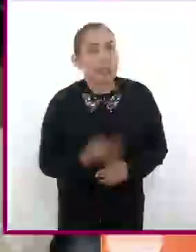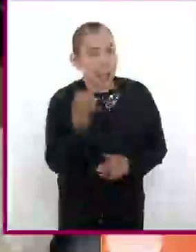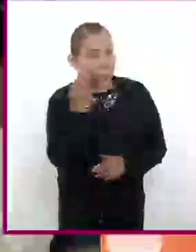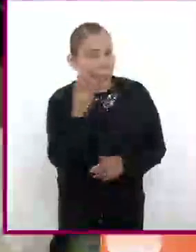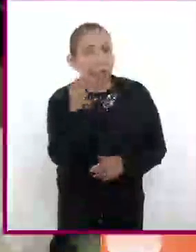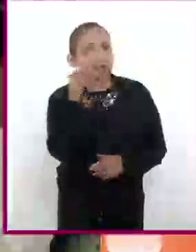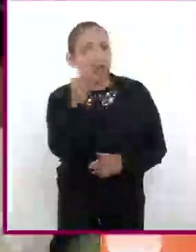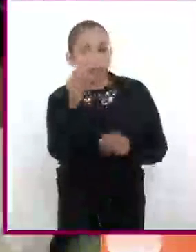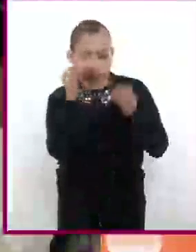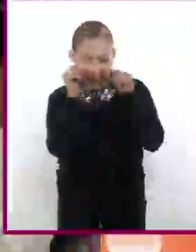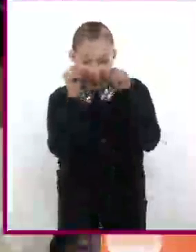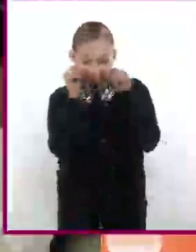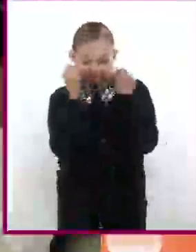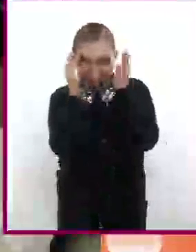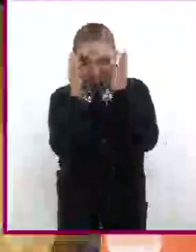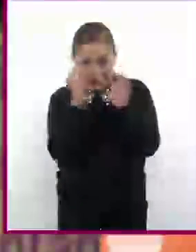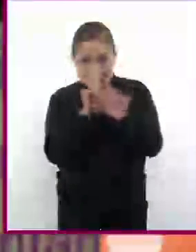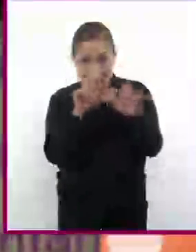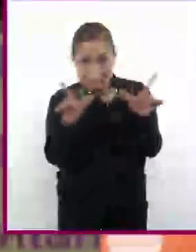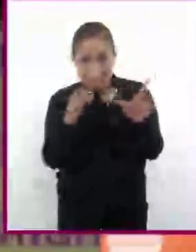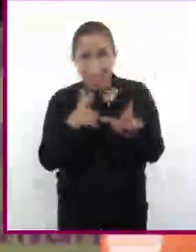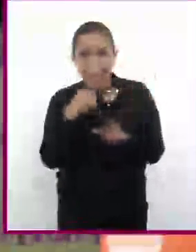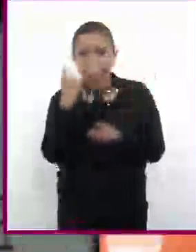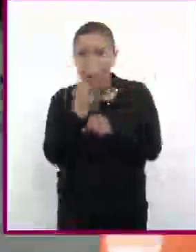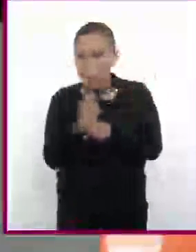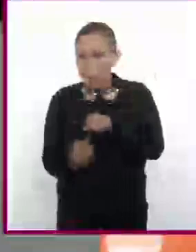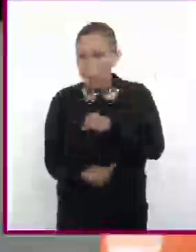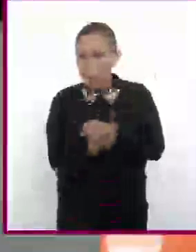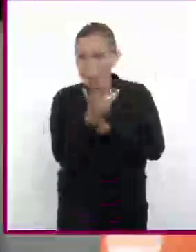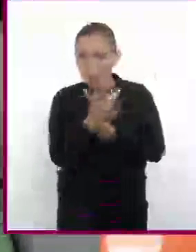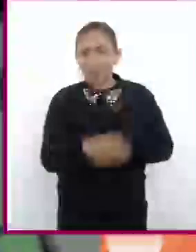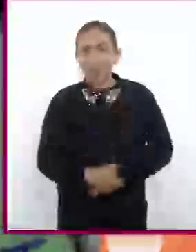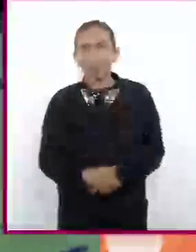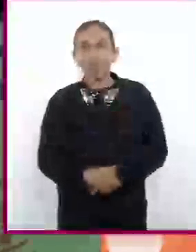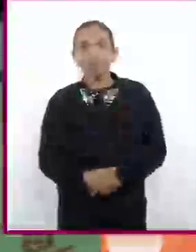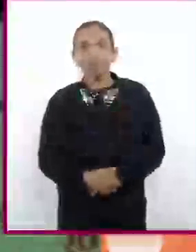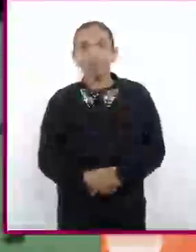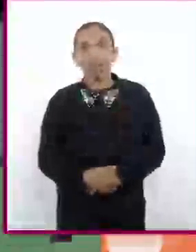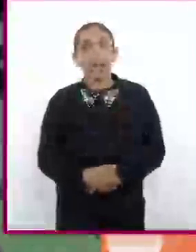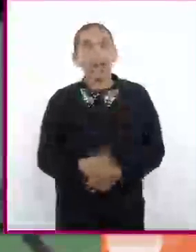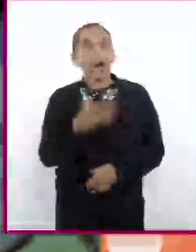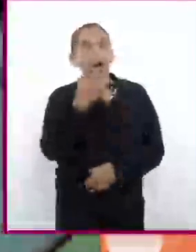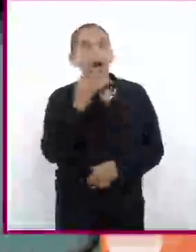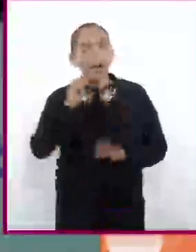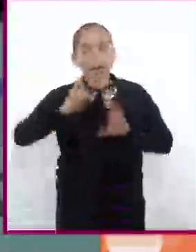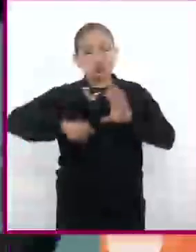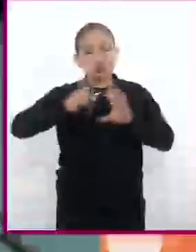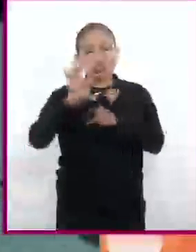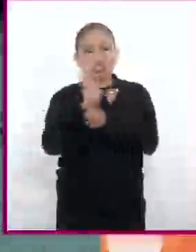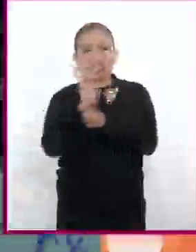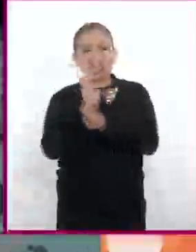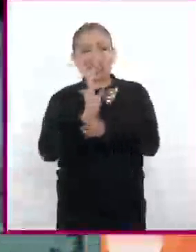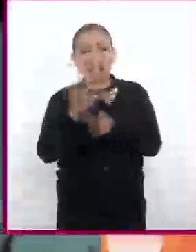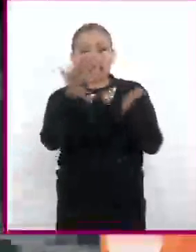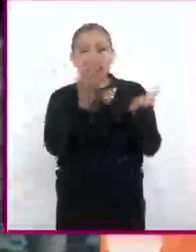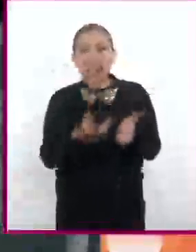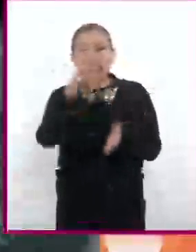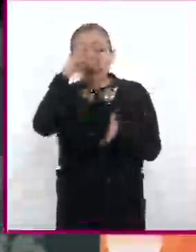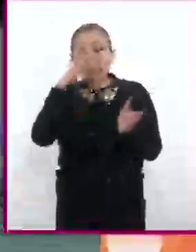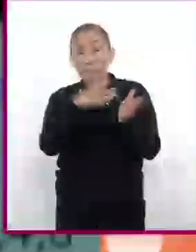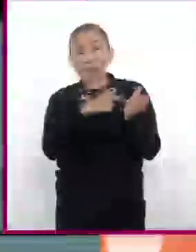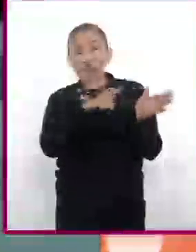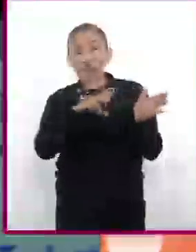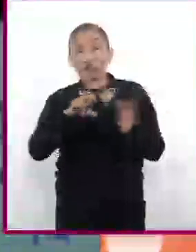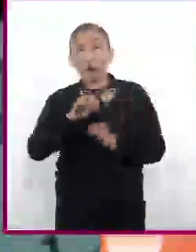ver, concéntrese. Sí. ¿Listo? Sí. Va la primera. El cinematógrafo llegó a México en